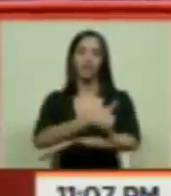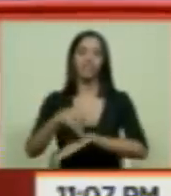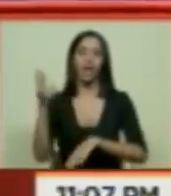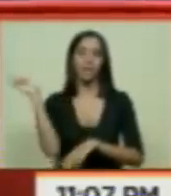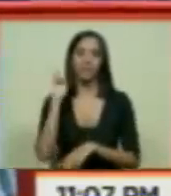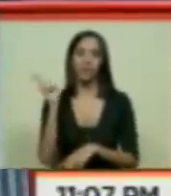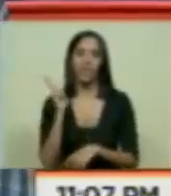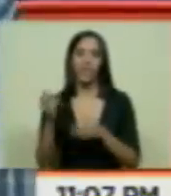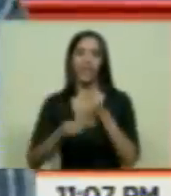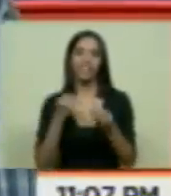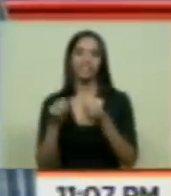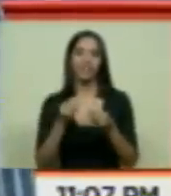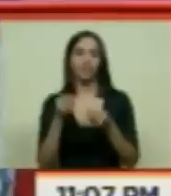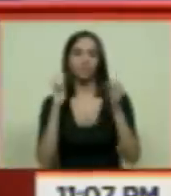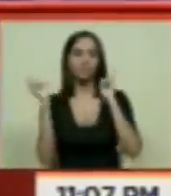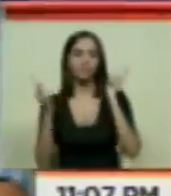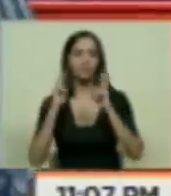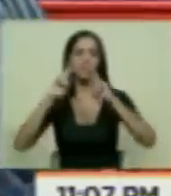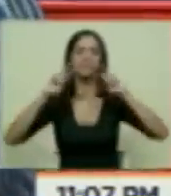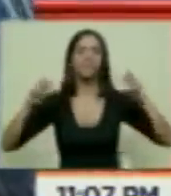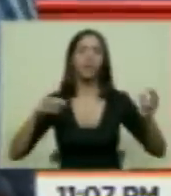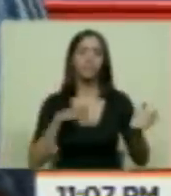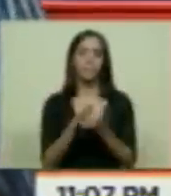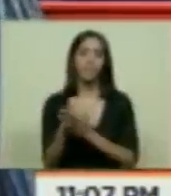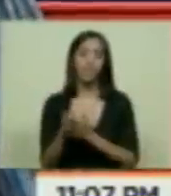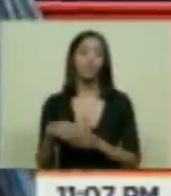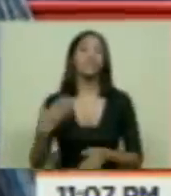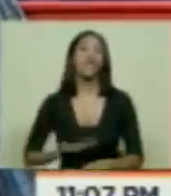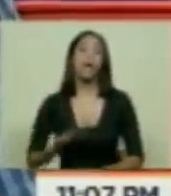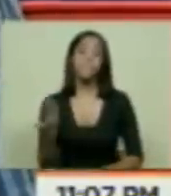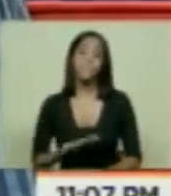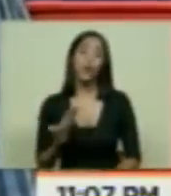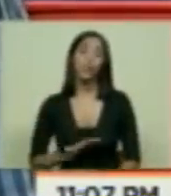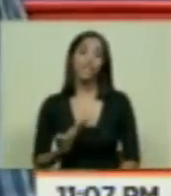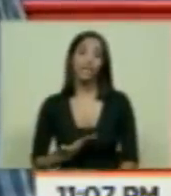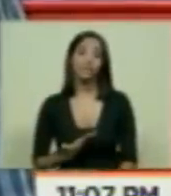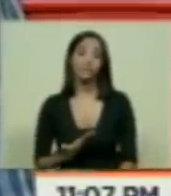venezolana haciendo recorrido, investigando lo que está pasando. Y es importante que